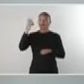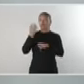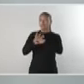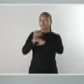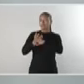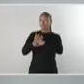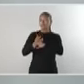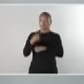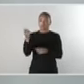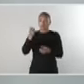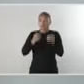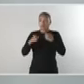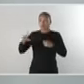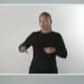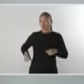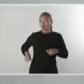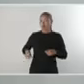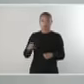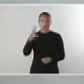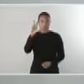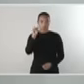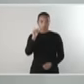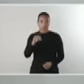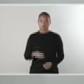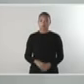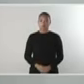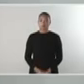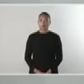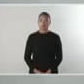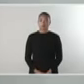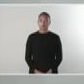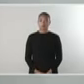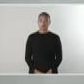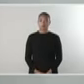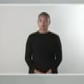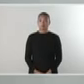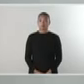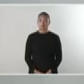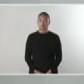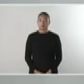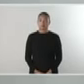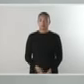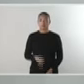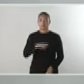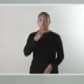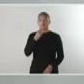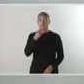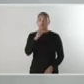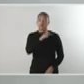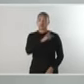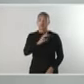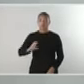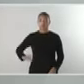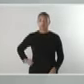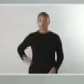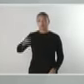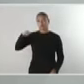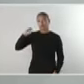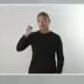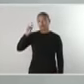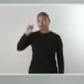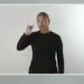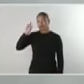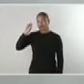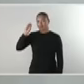con cargo el erario la transparencia y honradez tiene la palabra el candidato del partido movimiento ciudadano